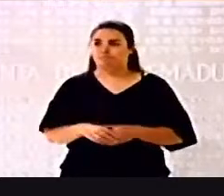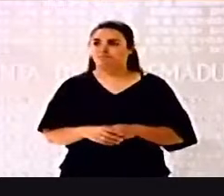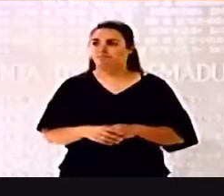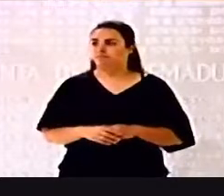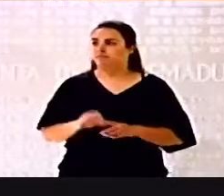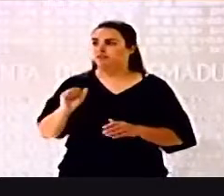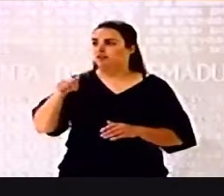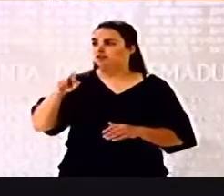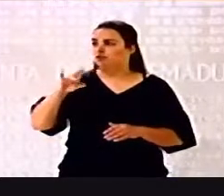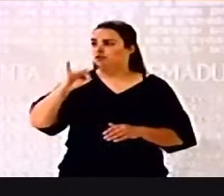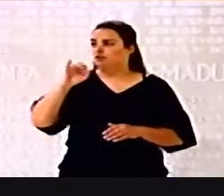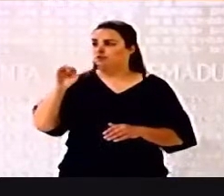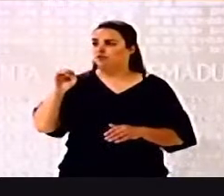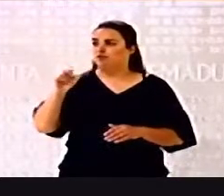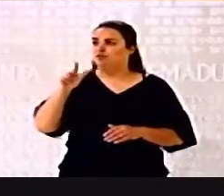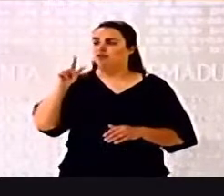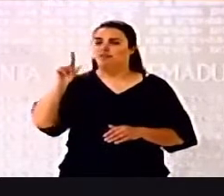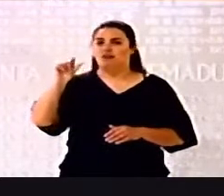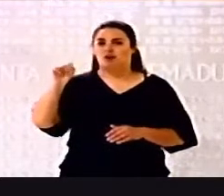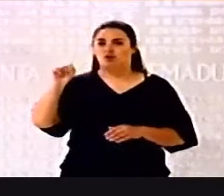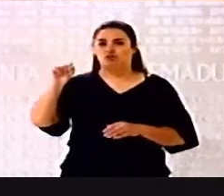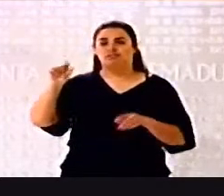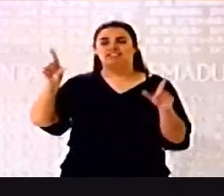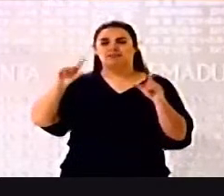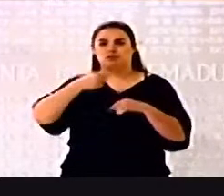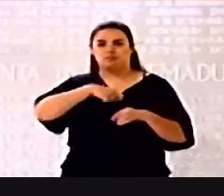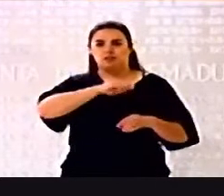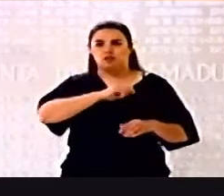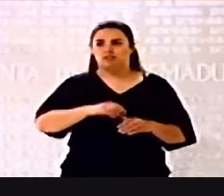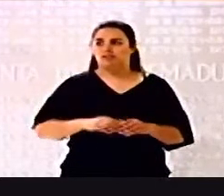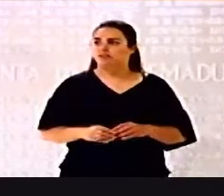Antonio Hidalgo, de Televisión Española.